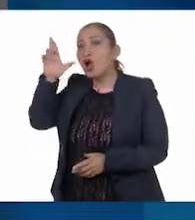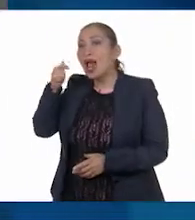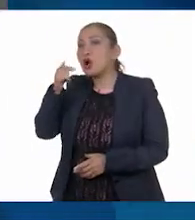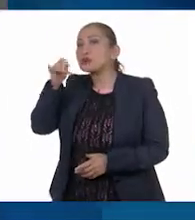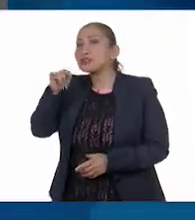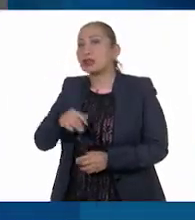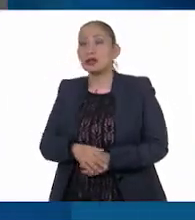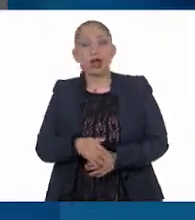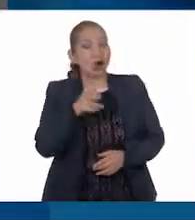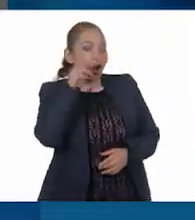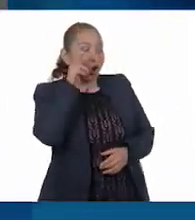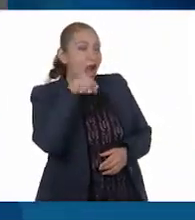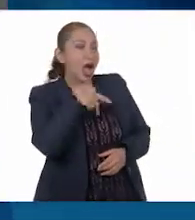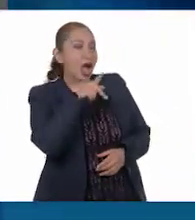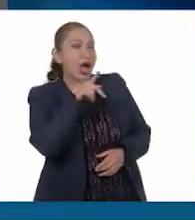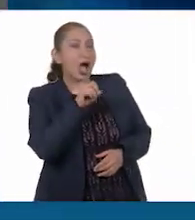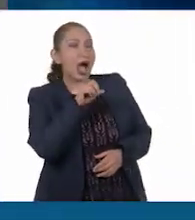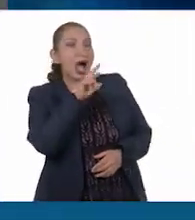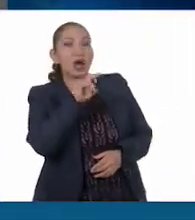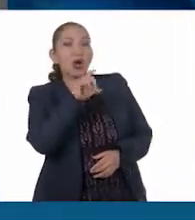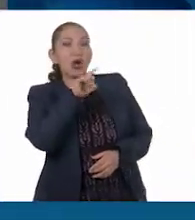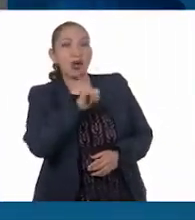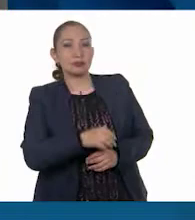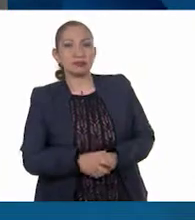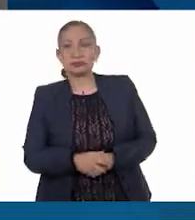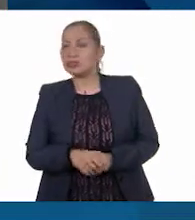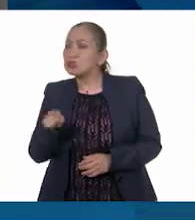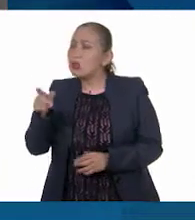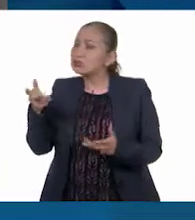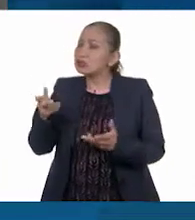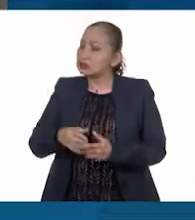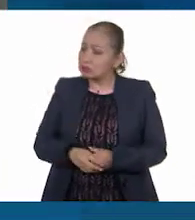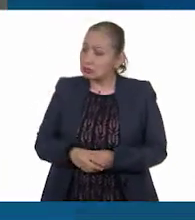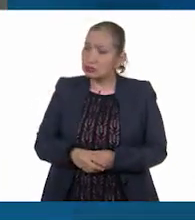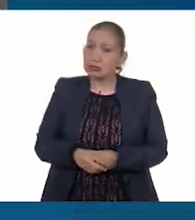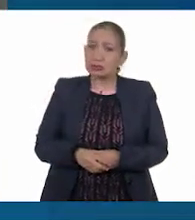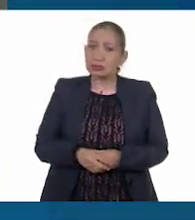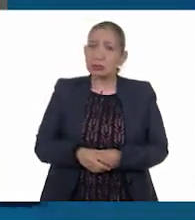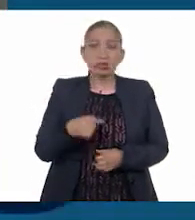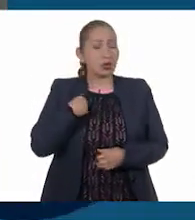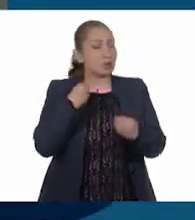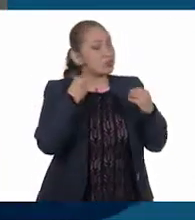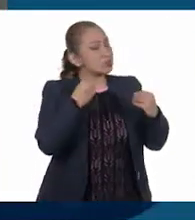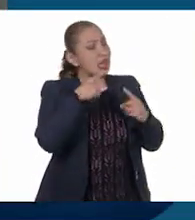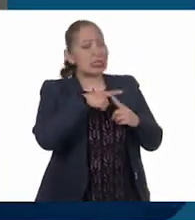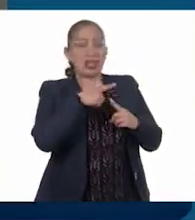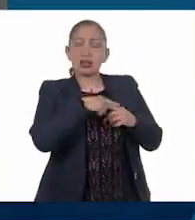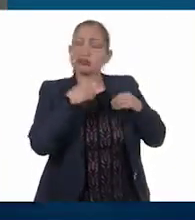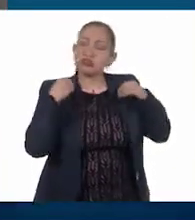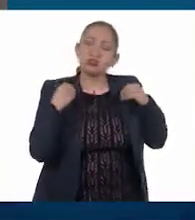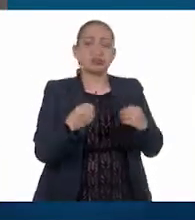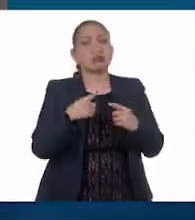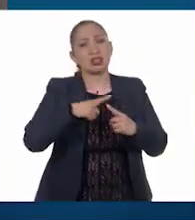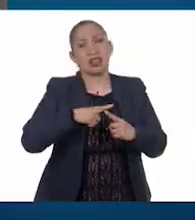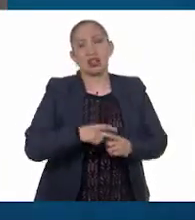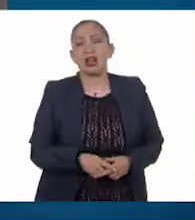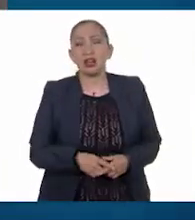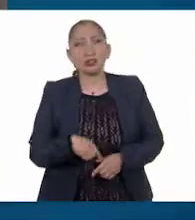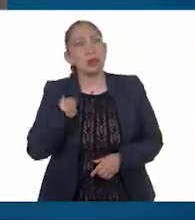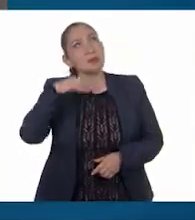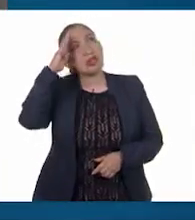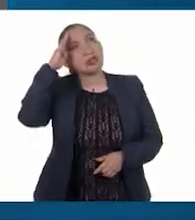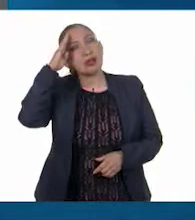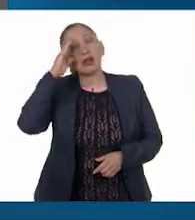Agustín. Hola, Carola. ¿Qué haces? Es que tengo muchísima tarea, muchísima. Nada más